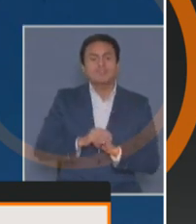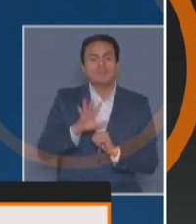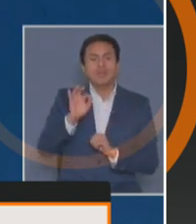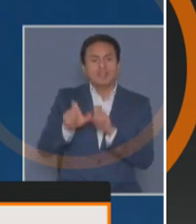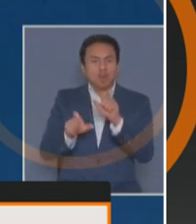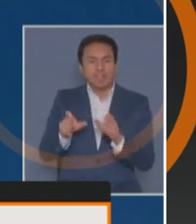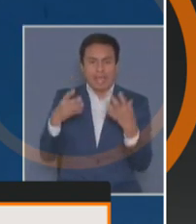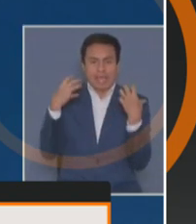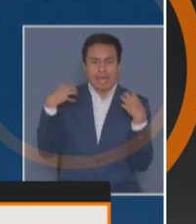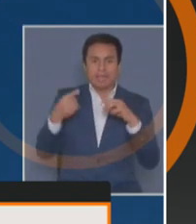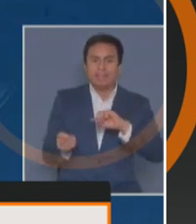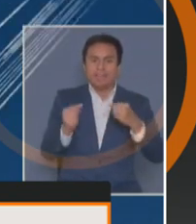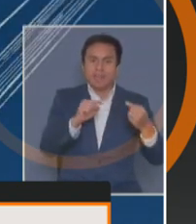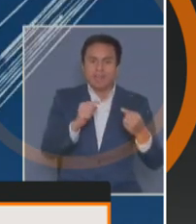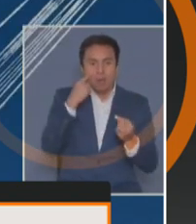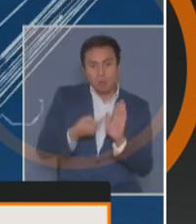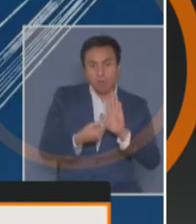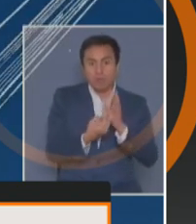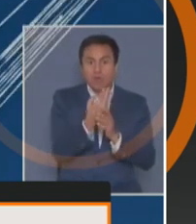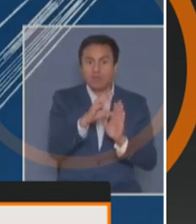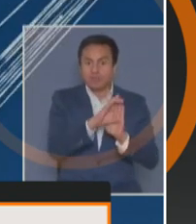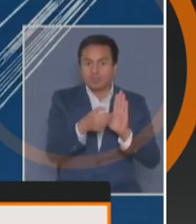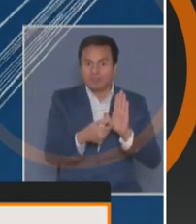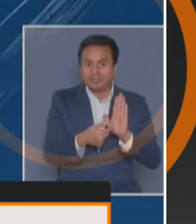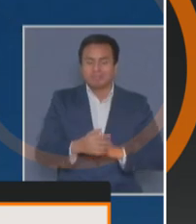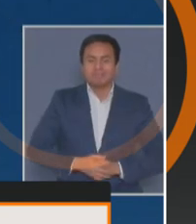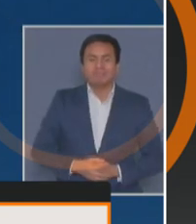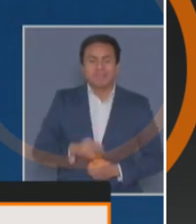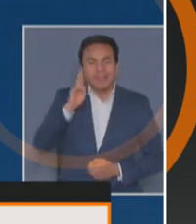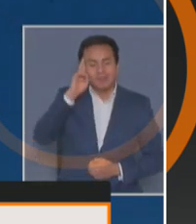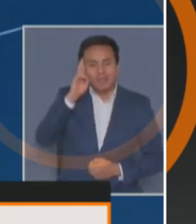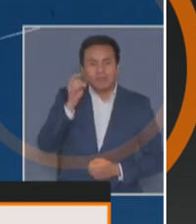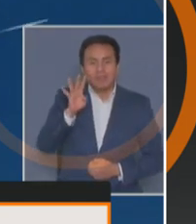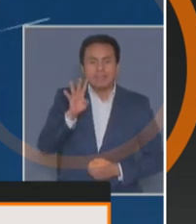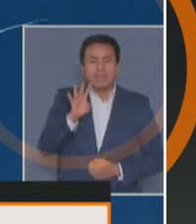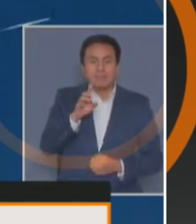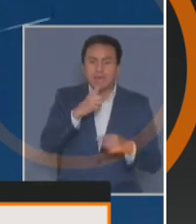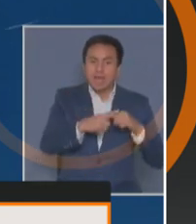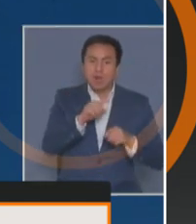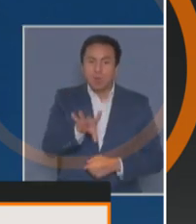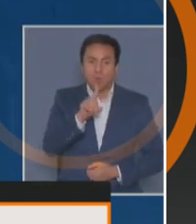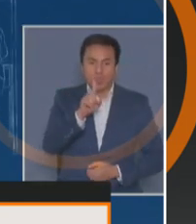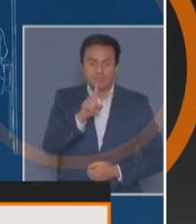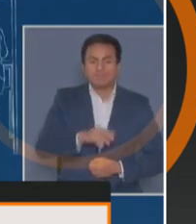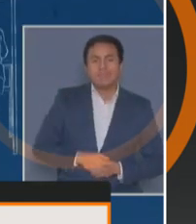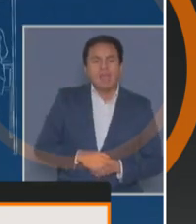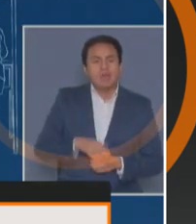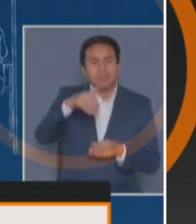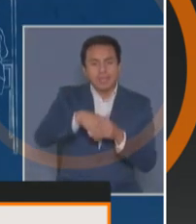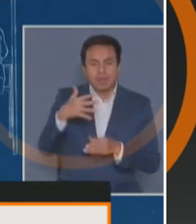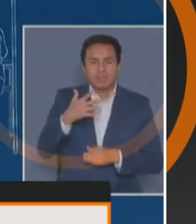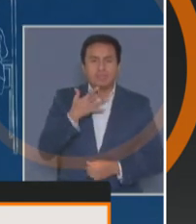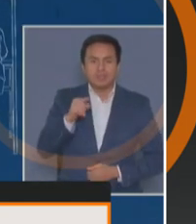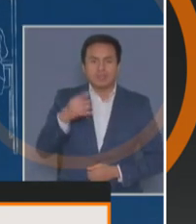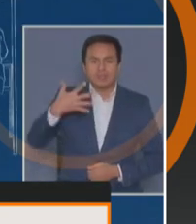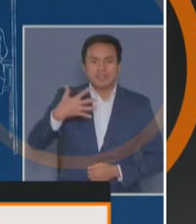se perdió bueno se reanudó el proceso dice vamos vamos de nuevo no esta vez las reglas del juego que las